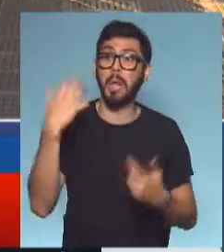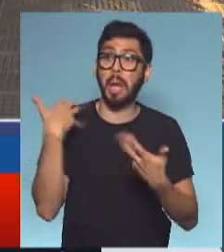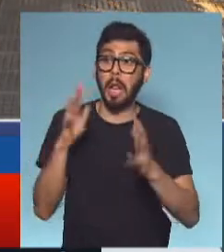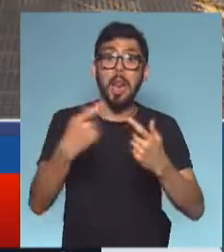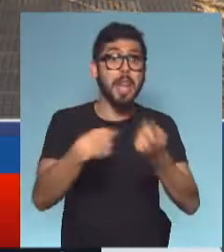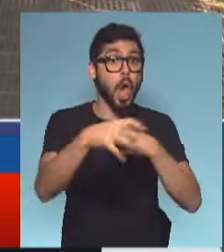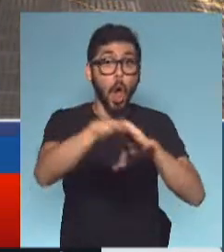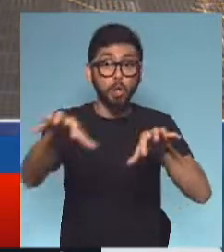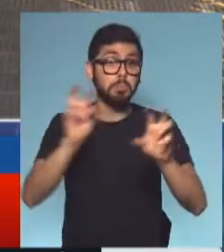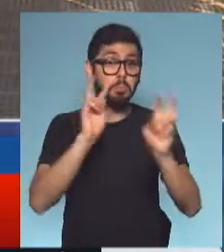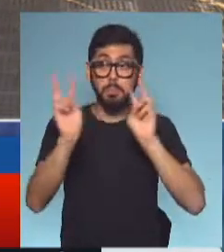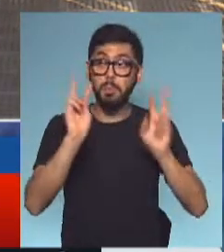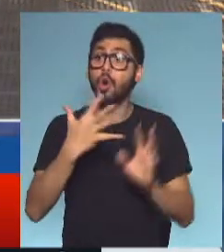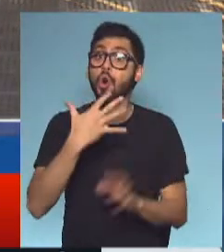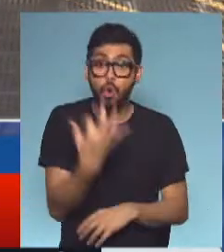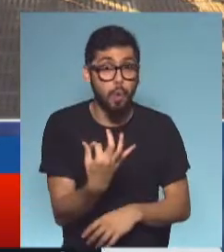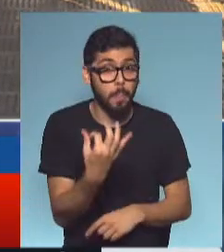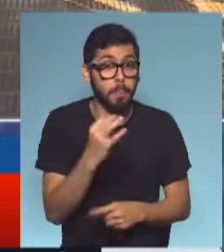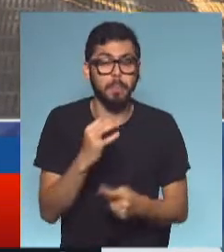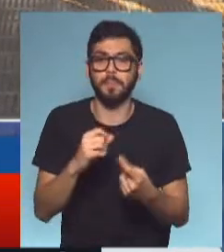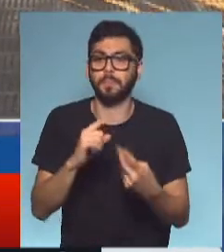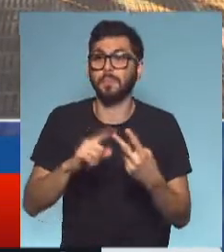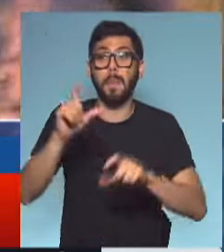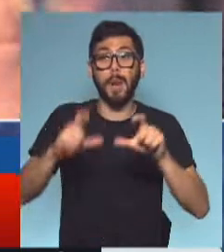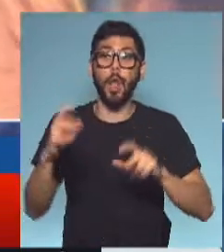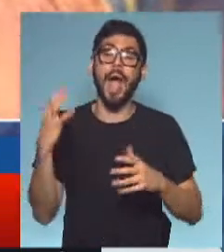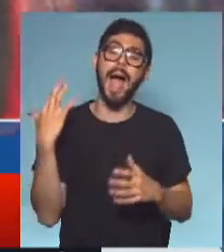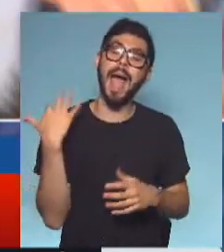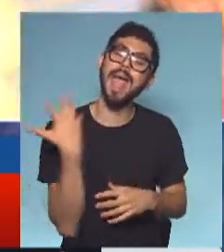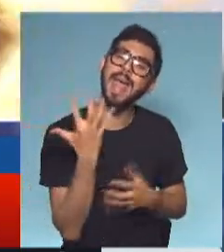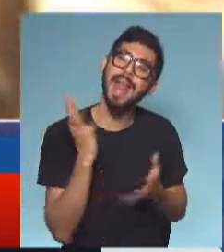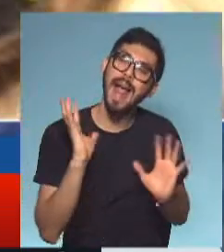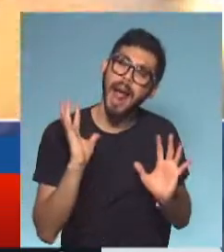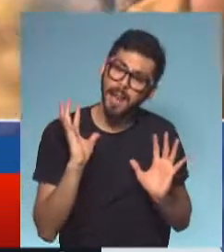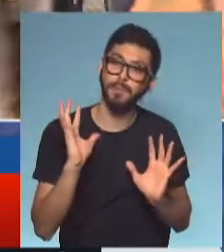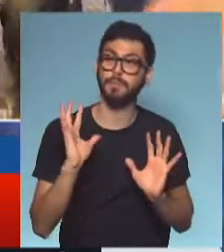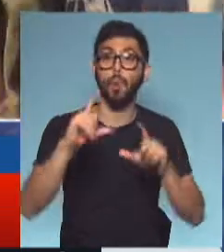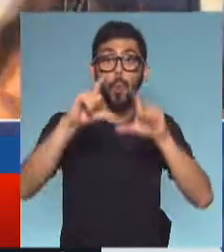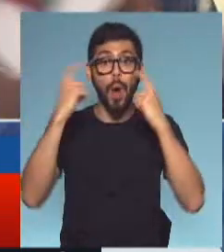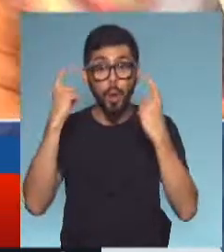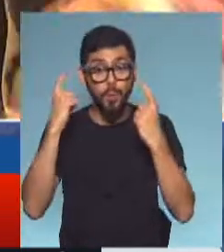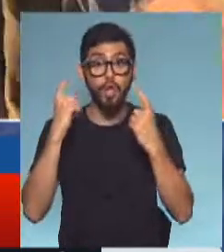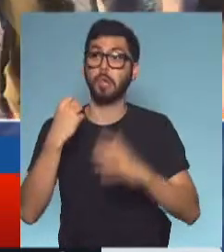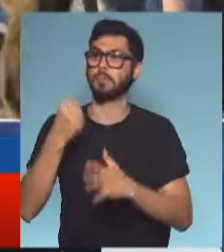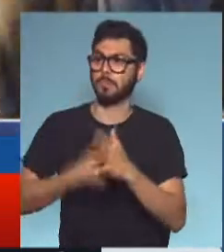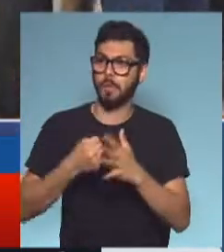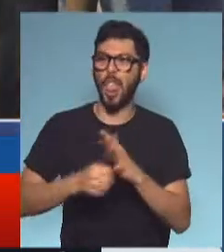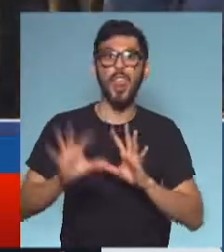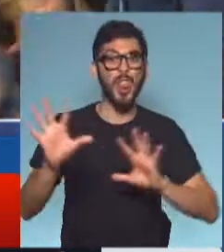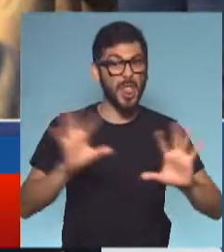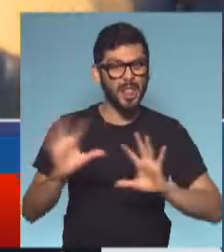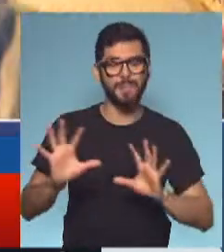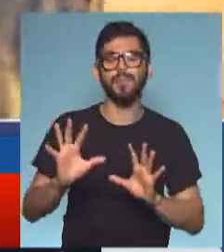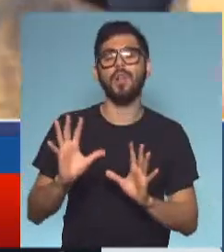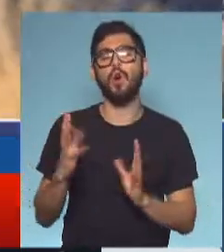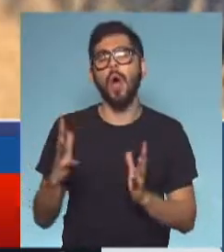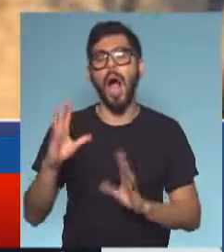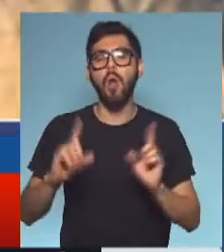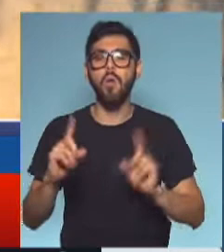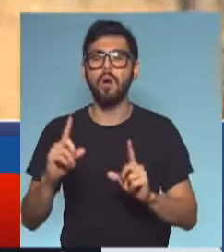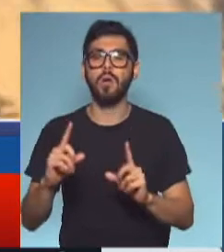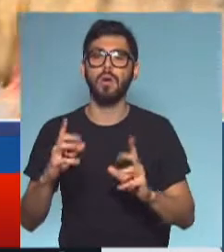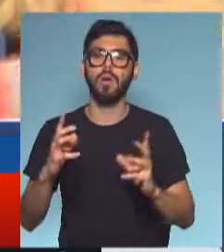cumplen con el protocolo, la gente en general usa los barbijos, trata de mantener el distanciamiento. Siempre hay momentos de